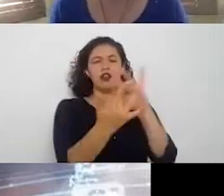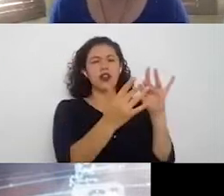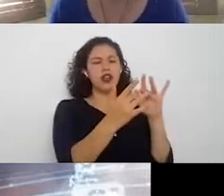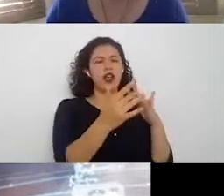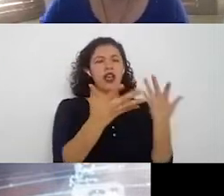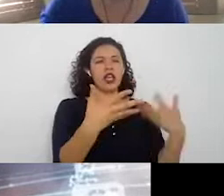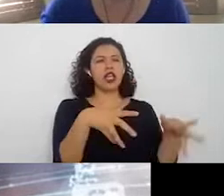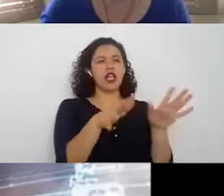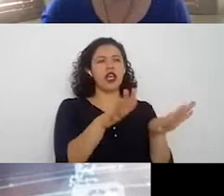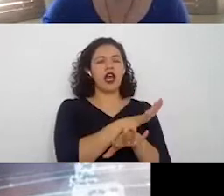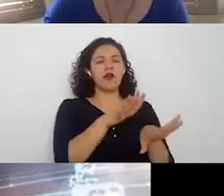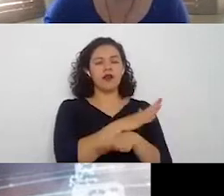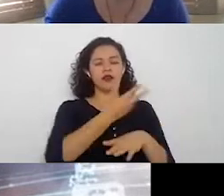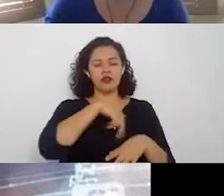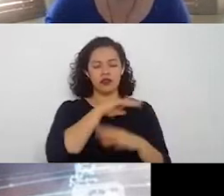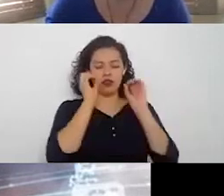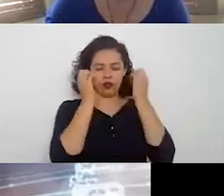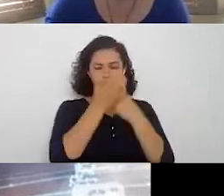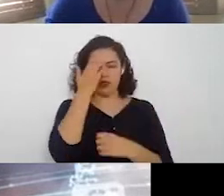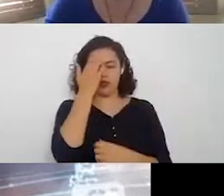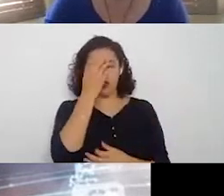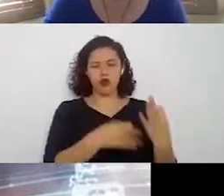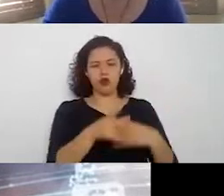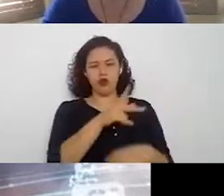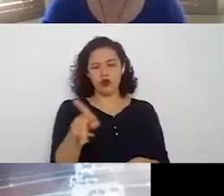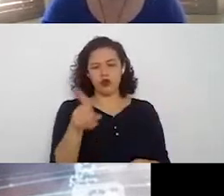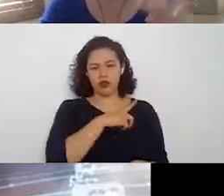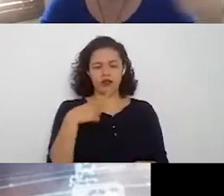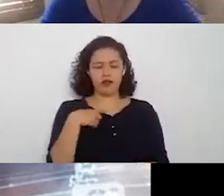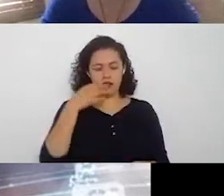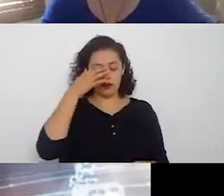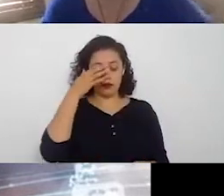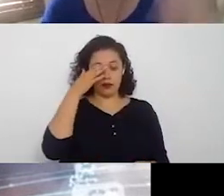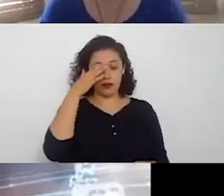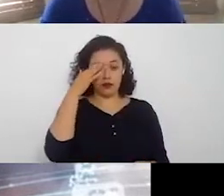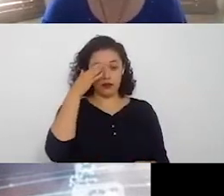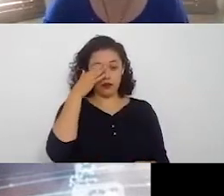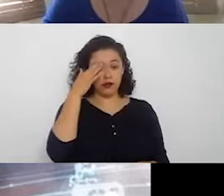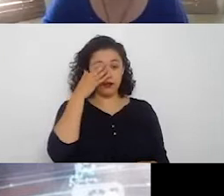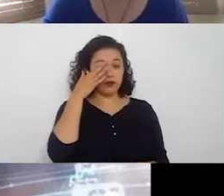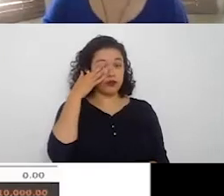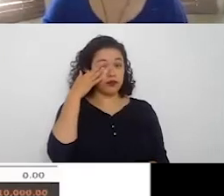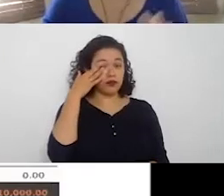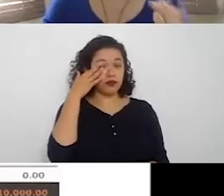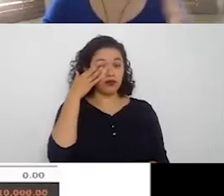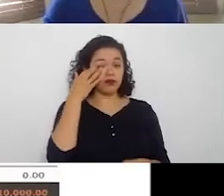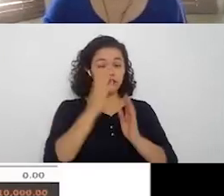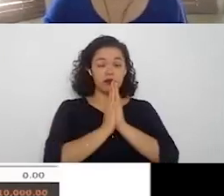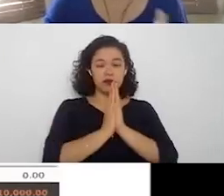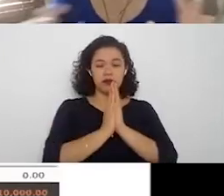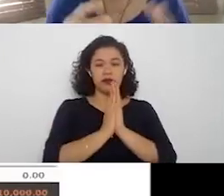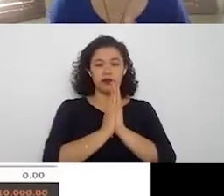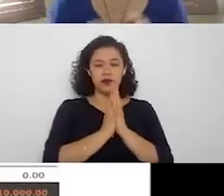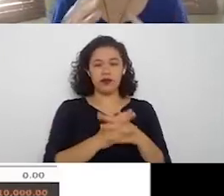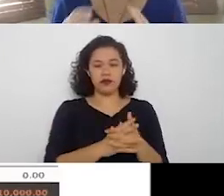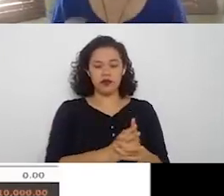viviendo las organizaciones de la sociedad civil. Entonces, por favor, su manita, voy a tratar de hacer